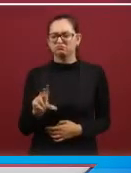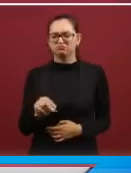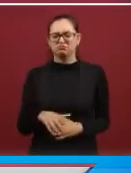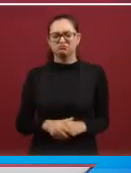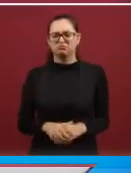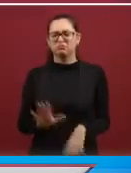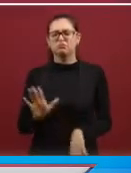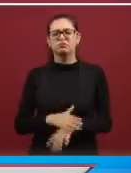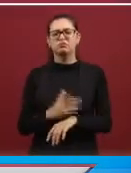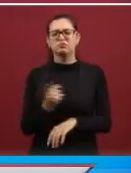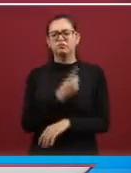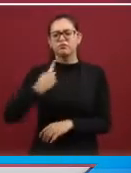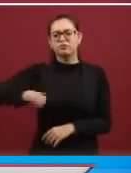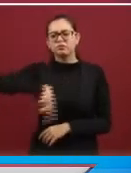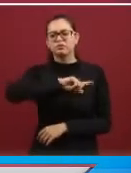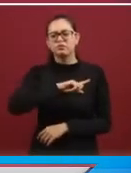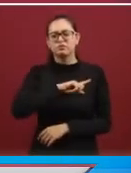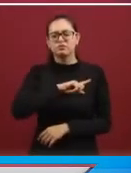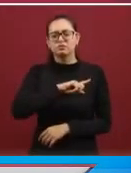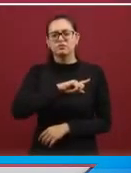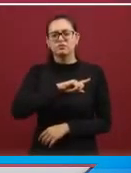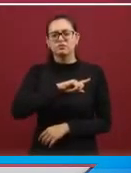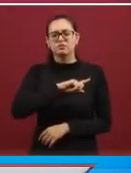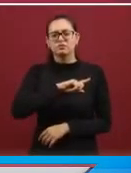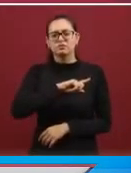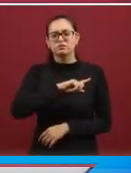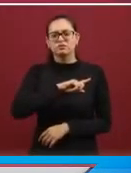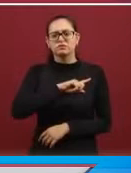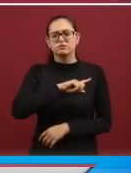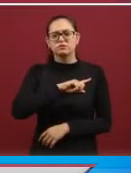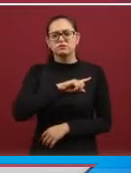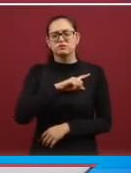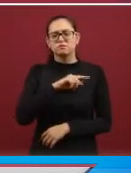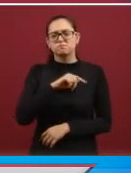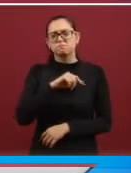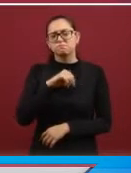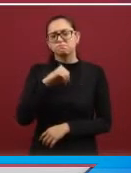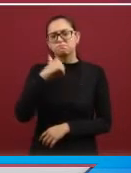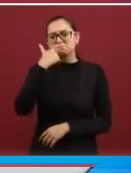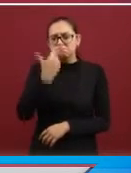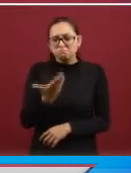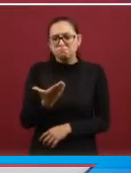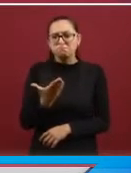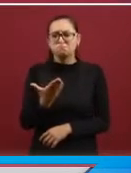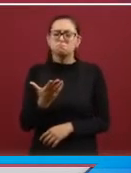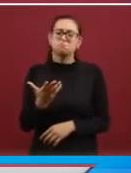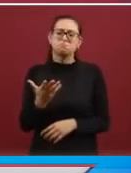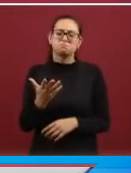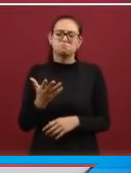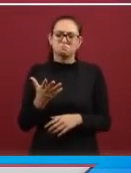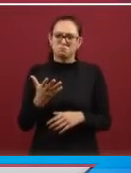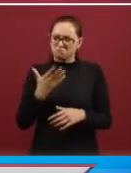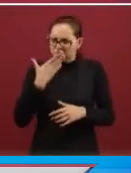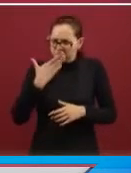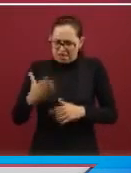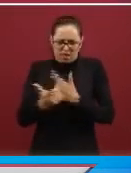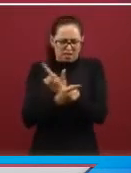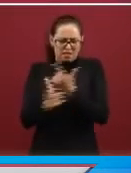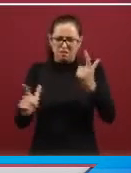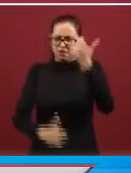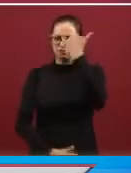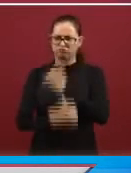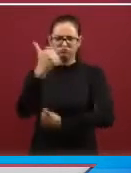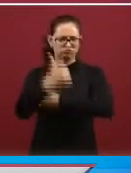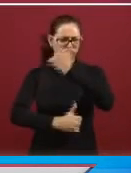Instituto Federal de Telecomunicaciones y comenzará a funcionar el próximo año. Esto derivado de que las grandes empresas no tienen interés de llegar a